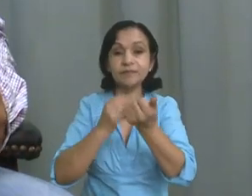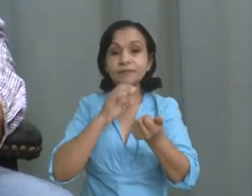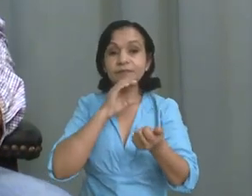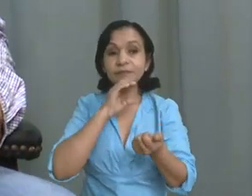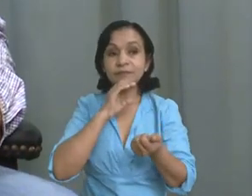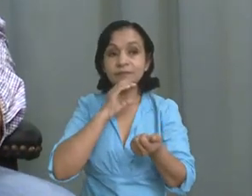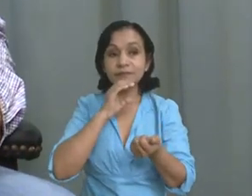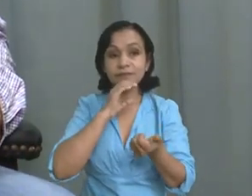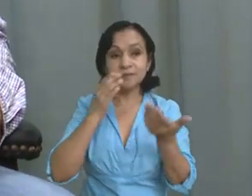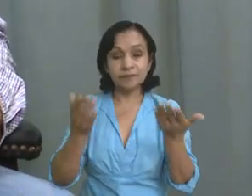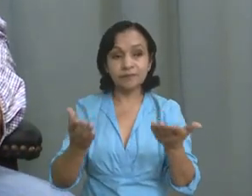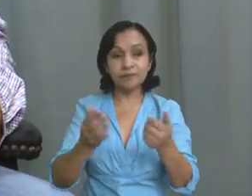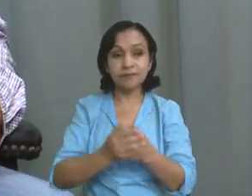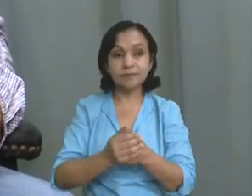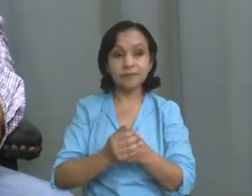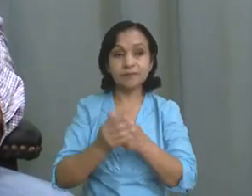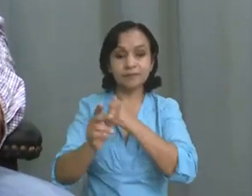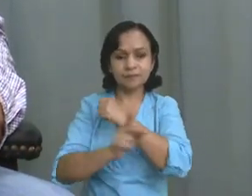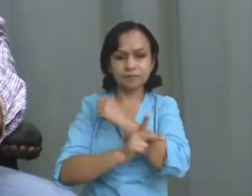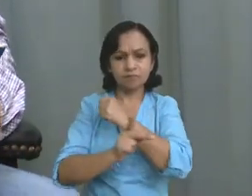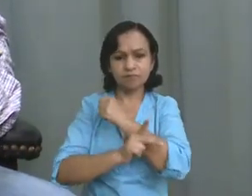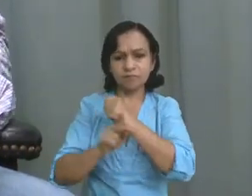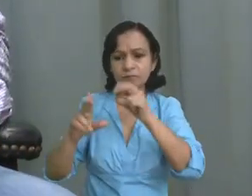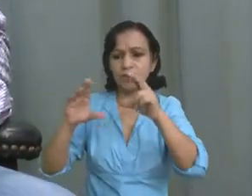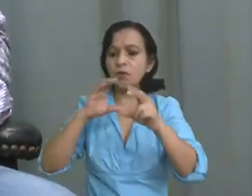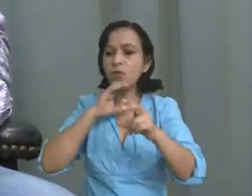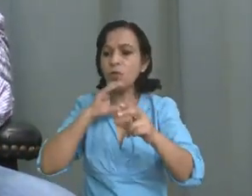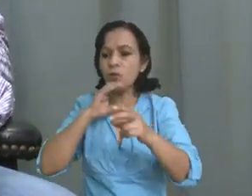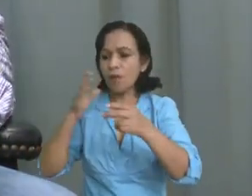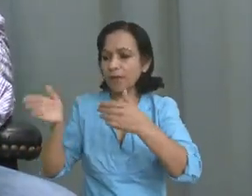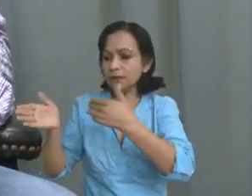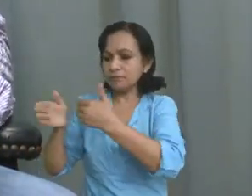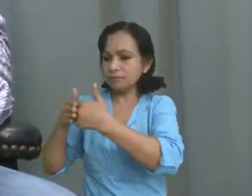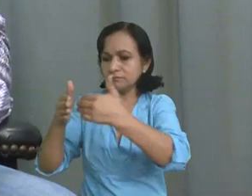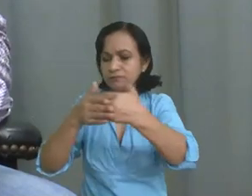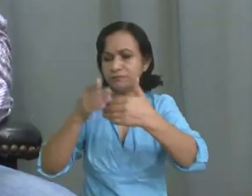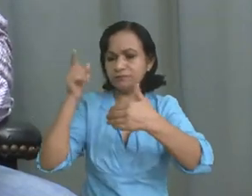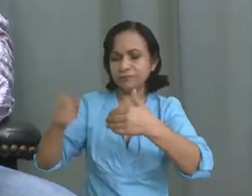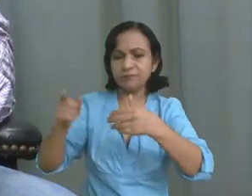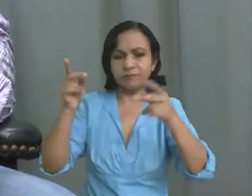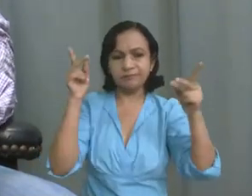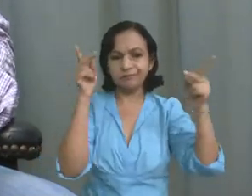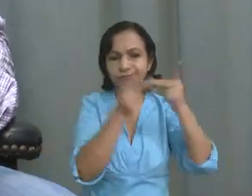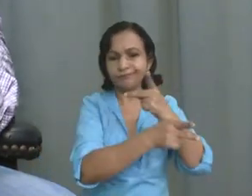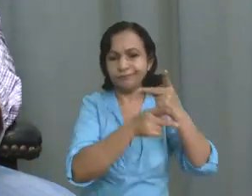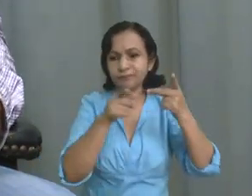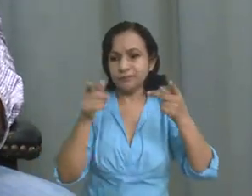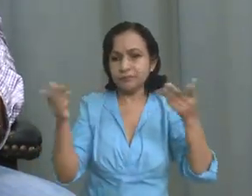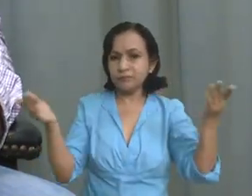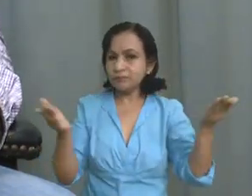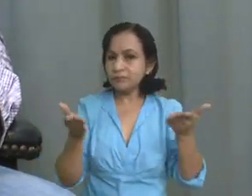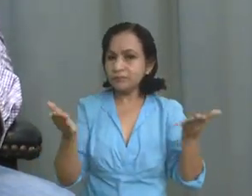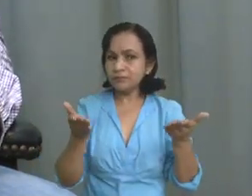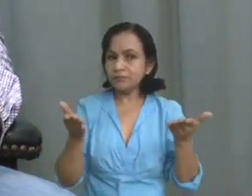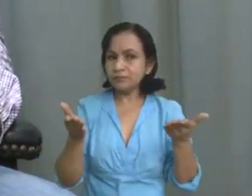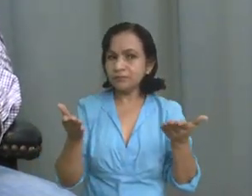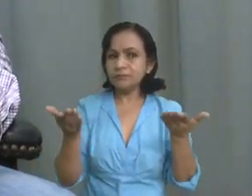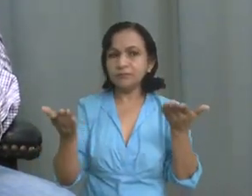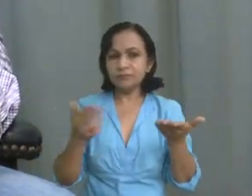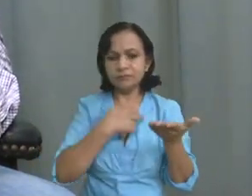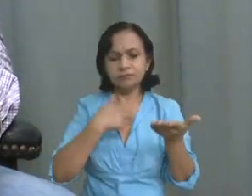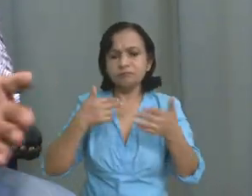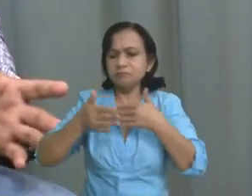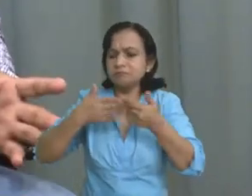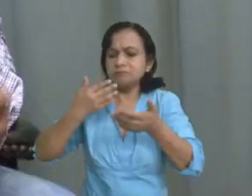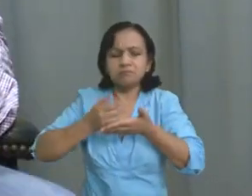país pues precisamente bloqueado de forma criminal, y que todavía, a pesar de, se dispone a